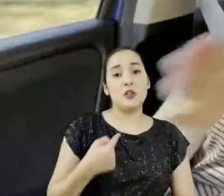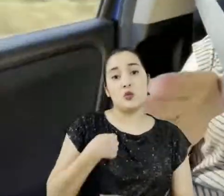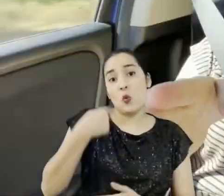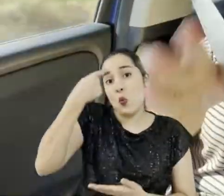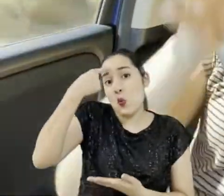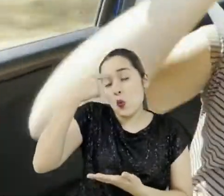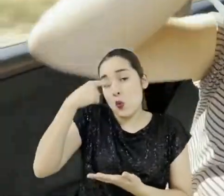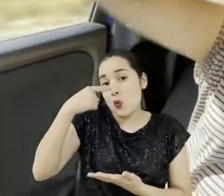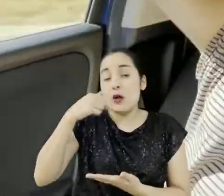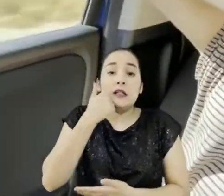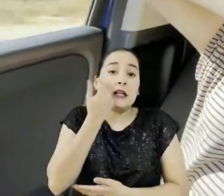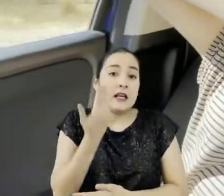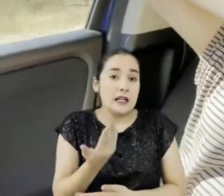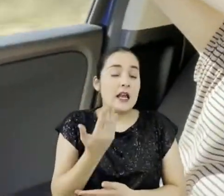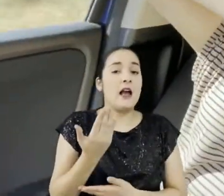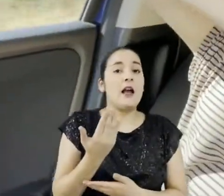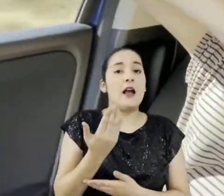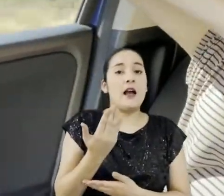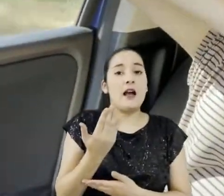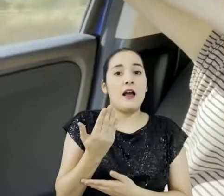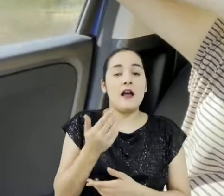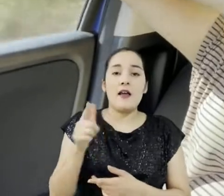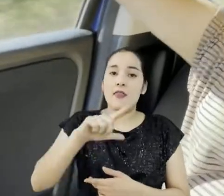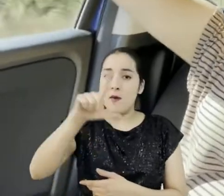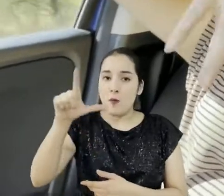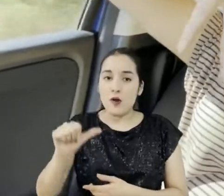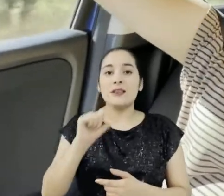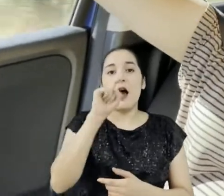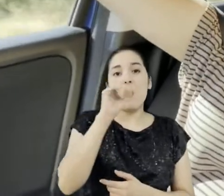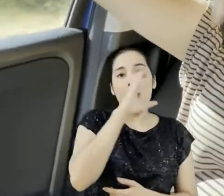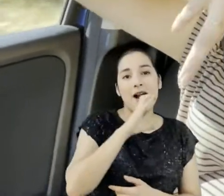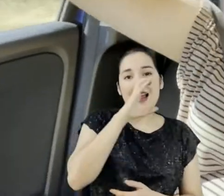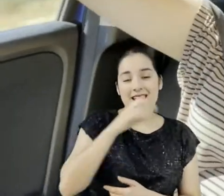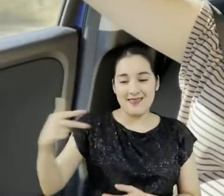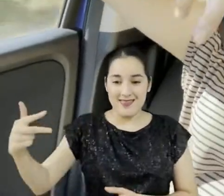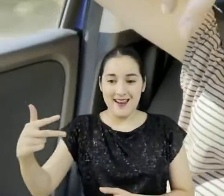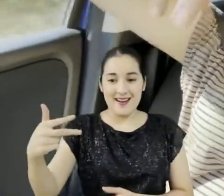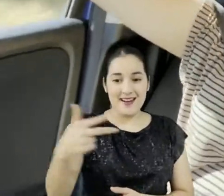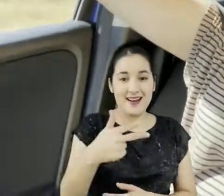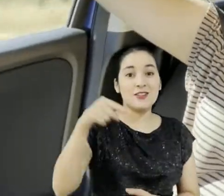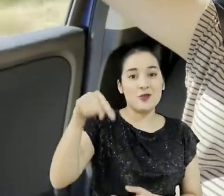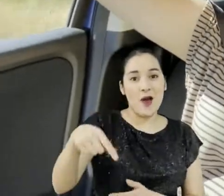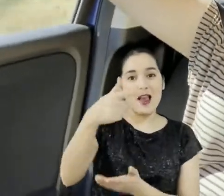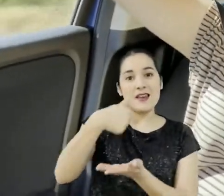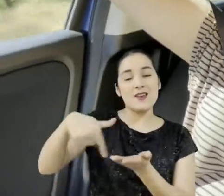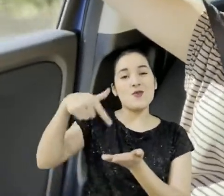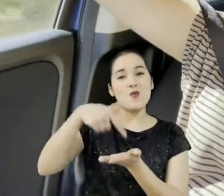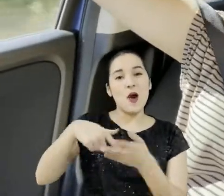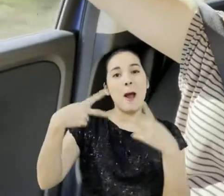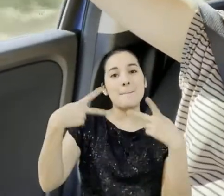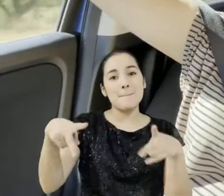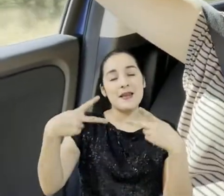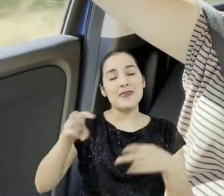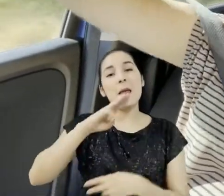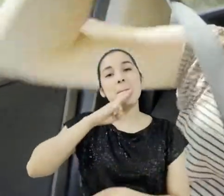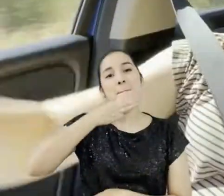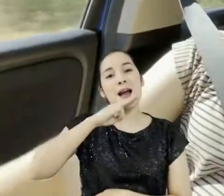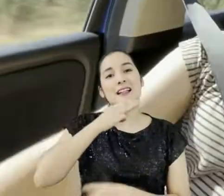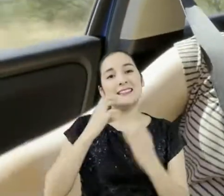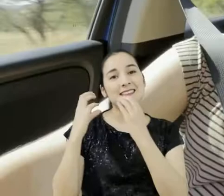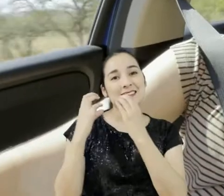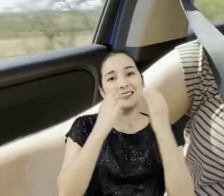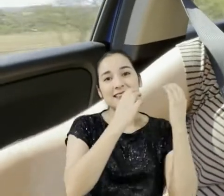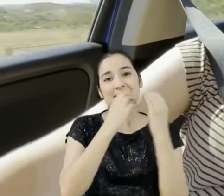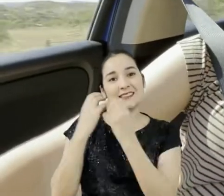de regreso llegar a comprar un elote, así en vaso, un cóctel de elote, una chasca, un esquite. Así se le llama por acá.